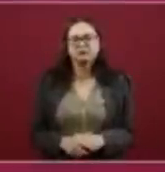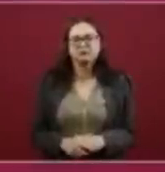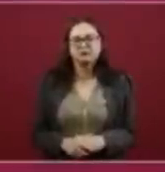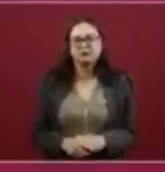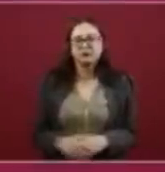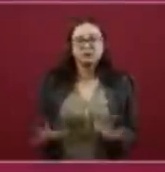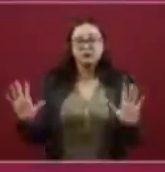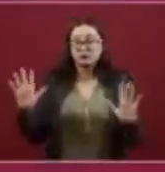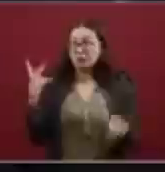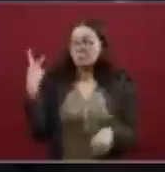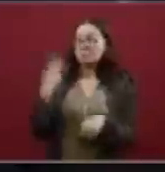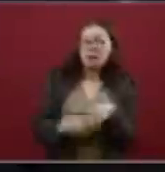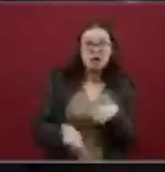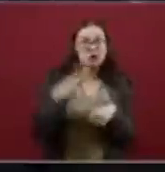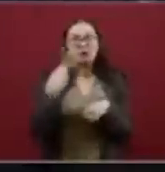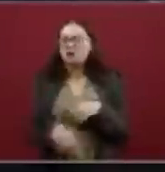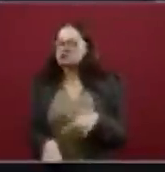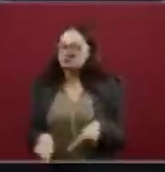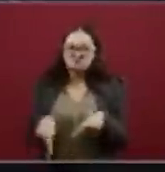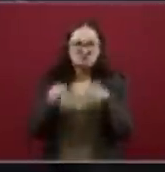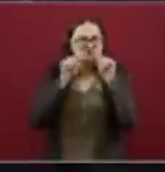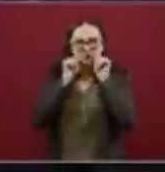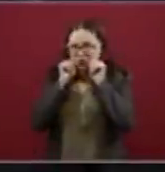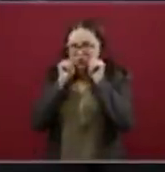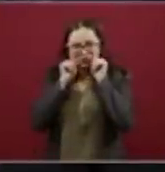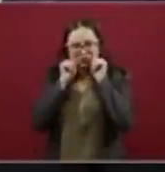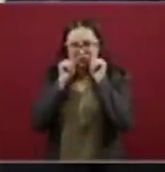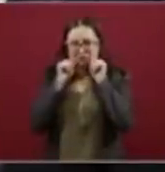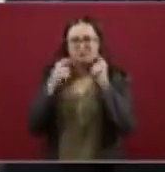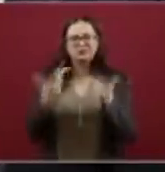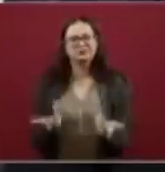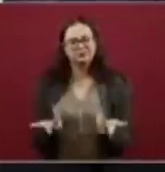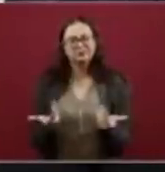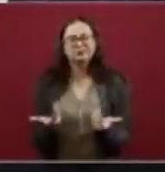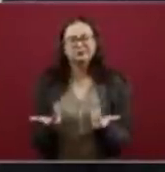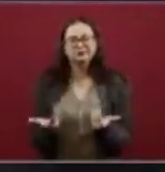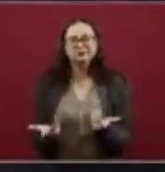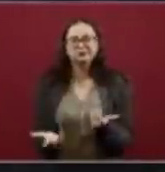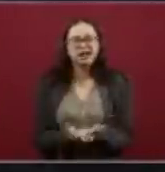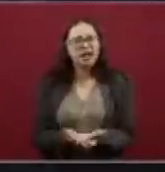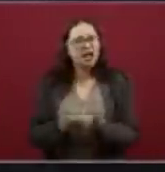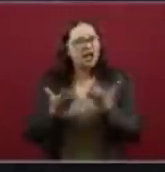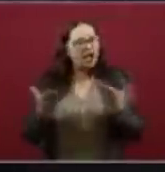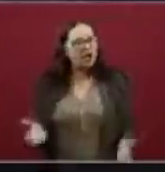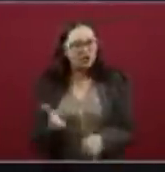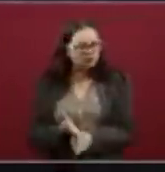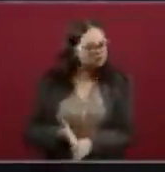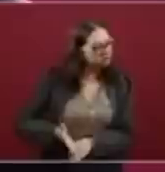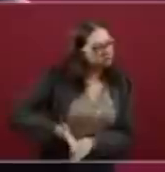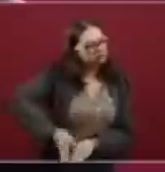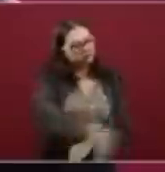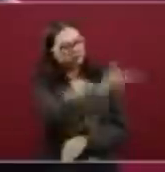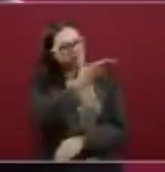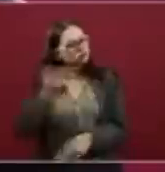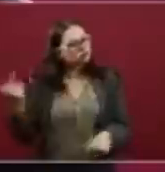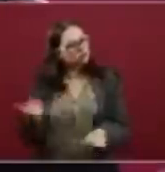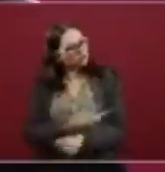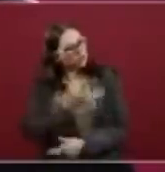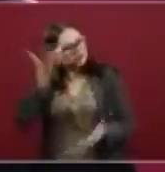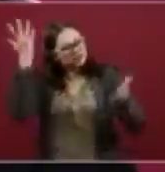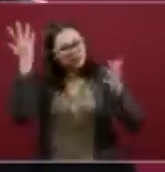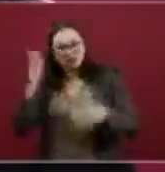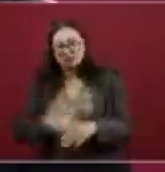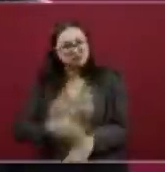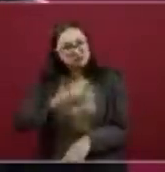arriesgando todo. ¿Sí? Ahora, no sé qué les pasaba a estos. ¿Sí?